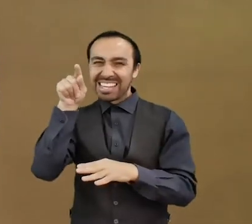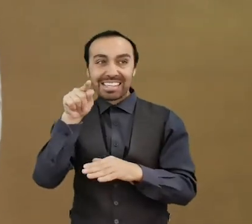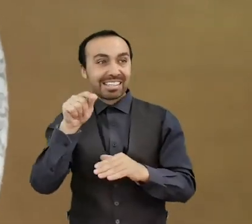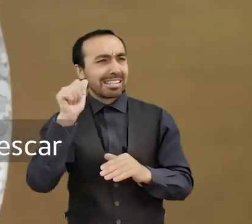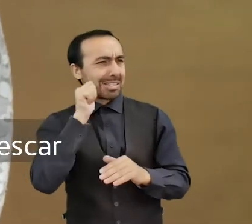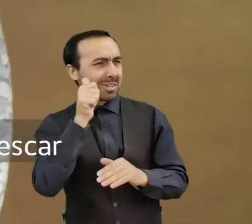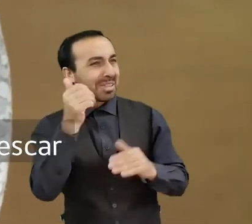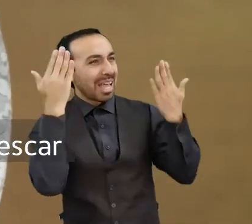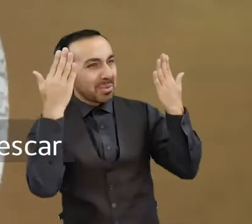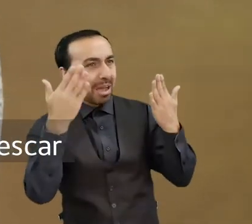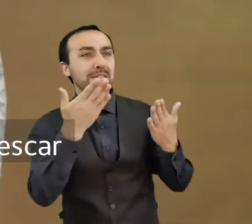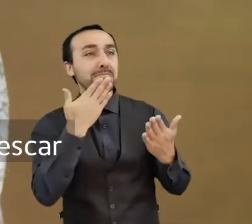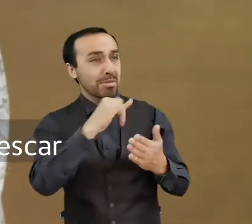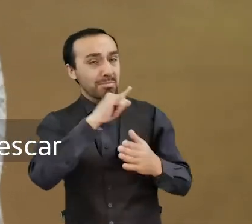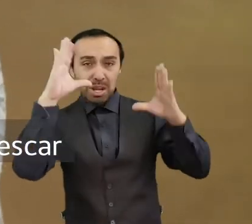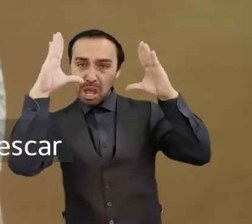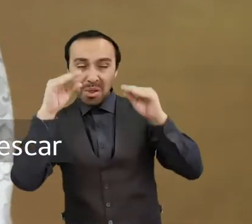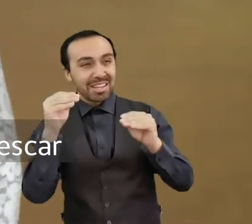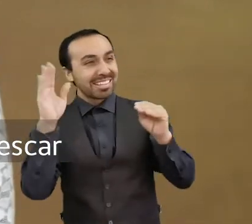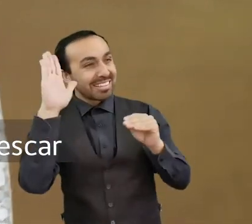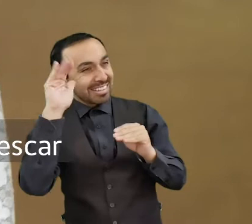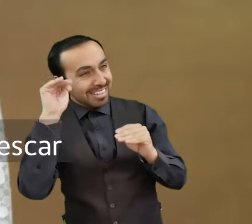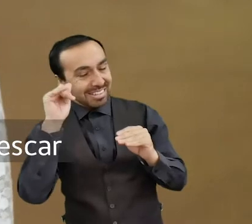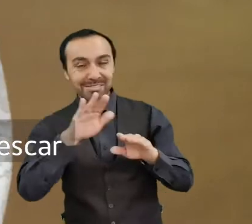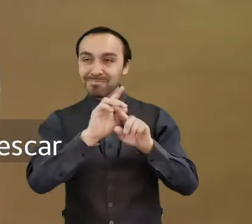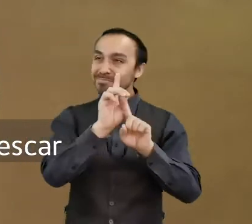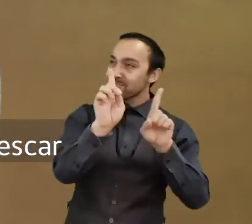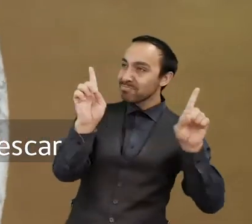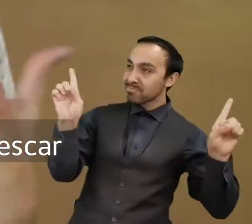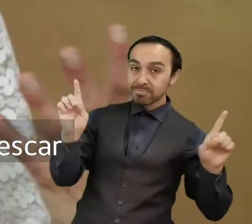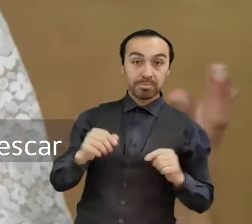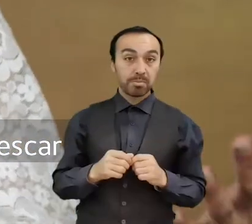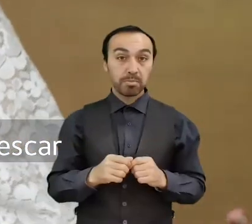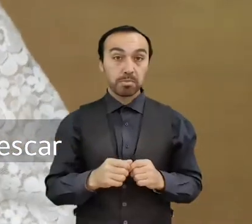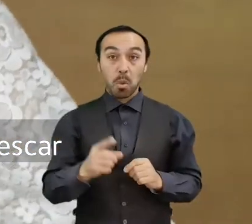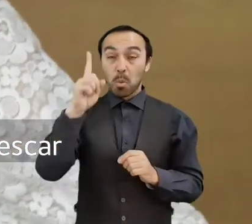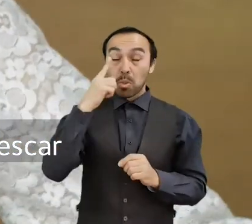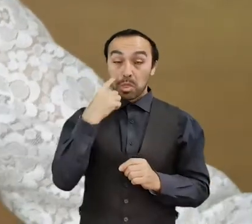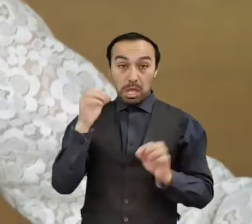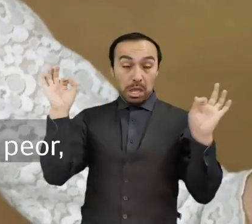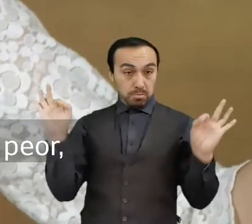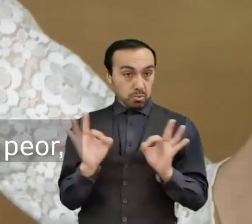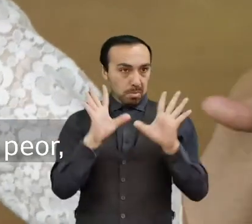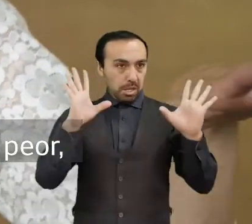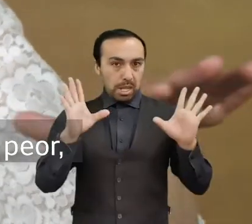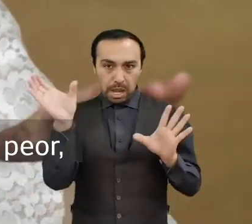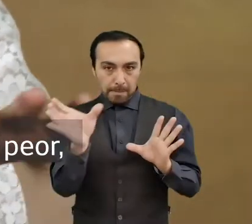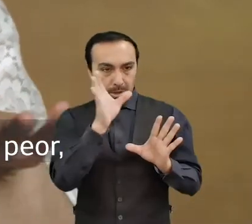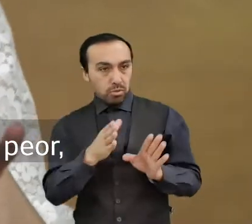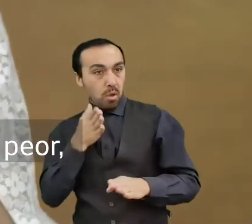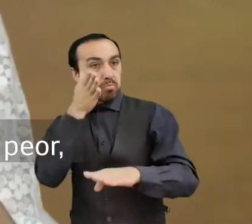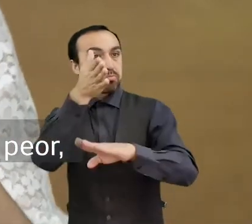cuenta la historia que una vez los hombres entraron a pescar a los